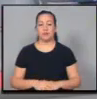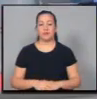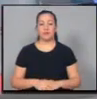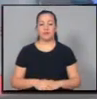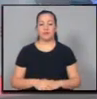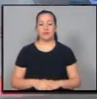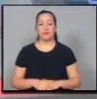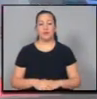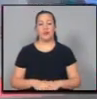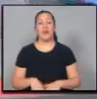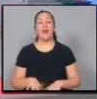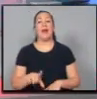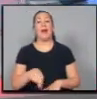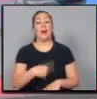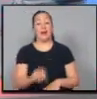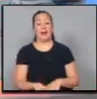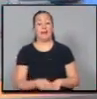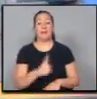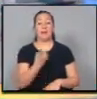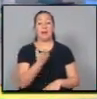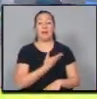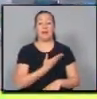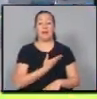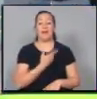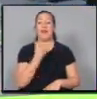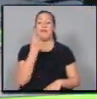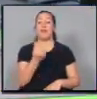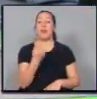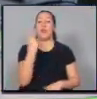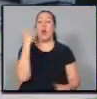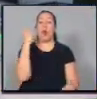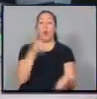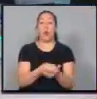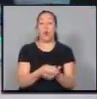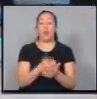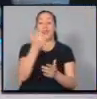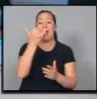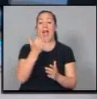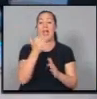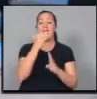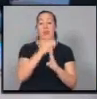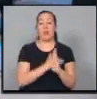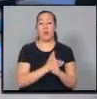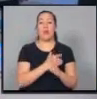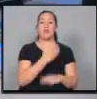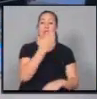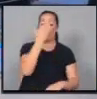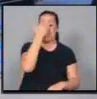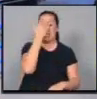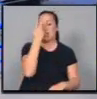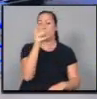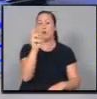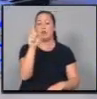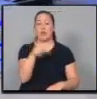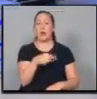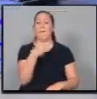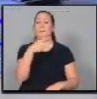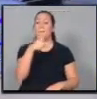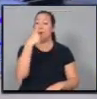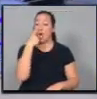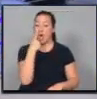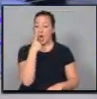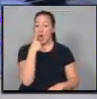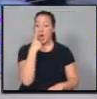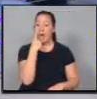Y a partir del 1 de febrero, quienes compremos en una sola cuota vamos a tener un descuento. Se habla de entre un 15 y un 20%. Pero atención,